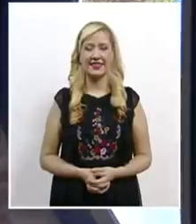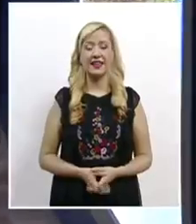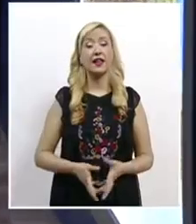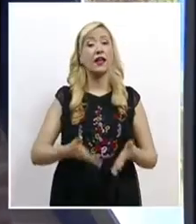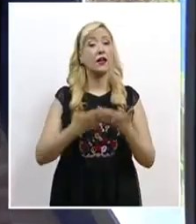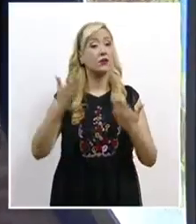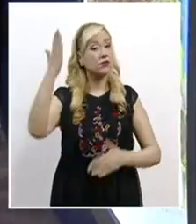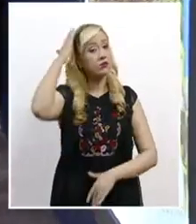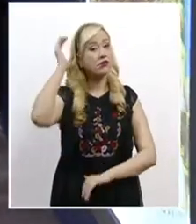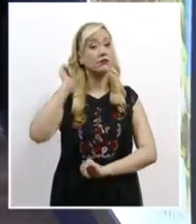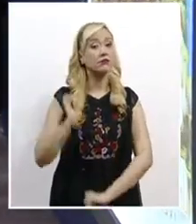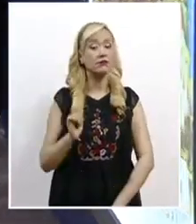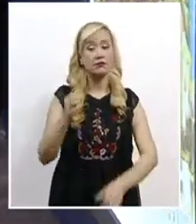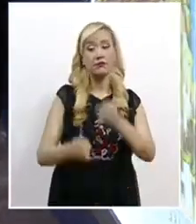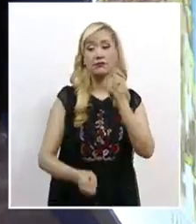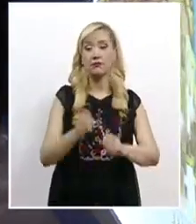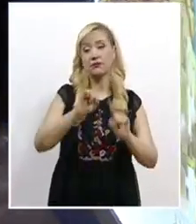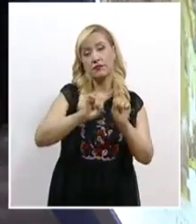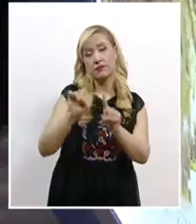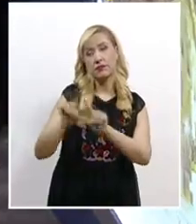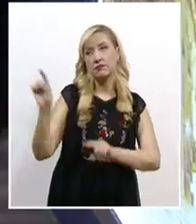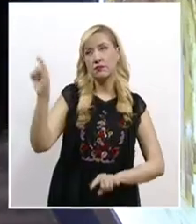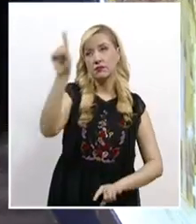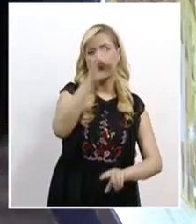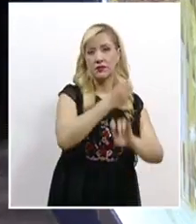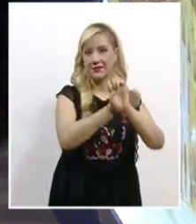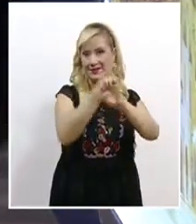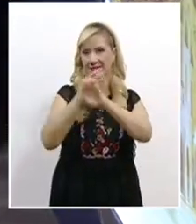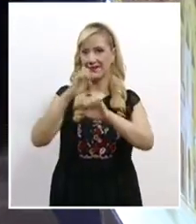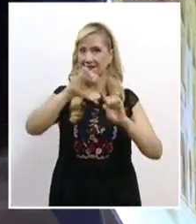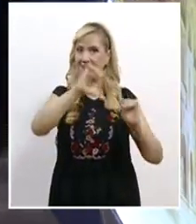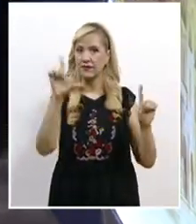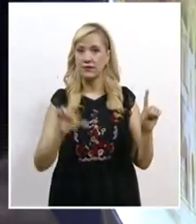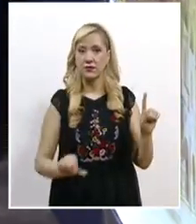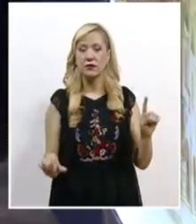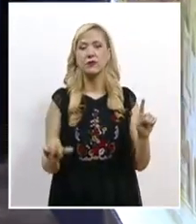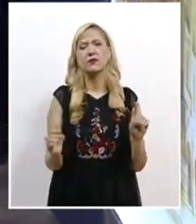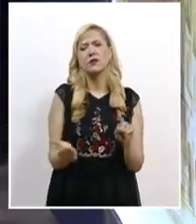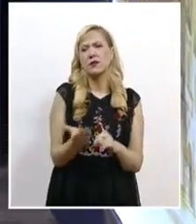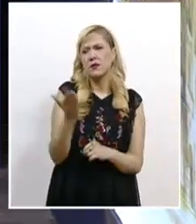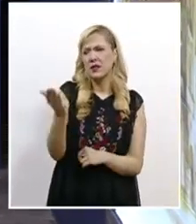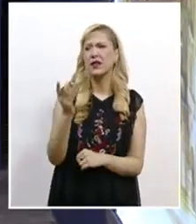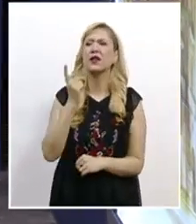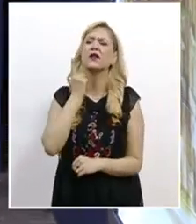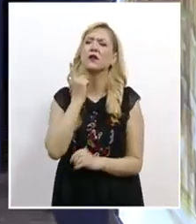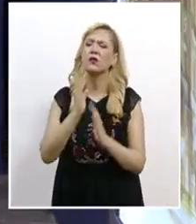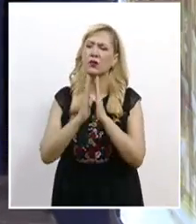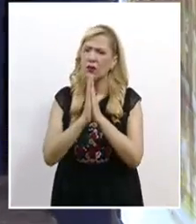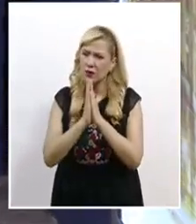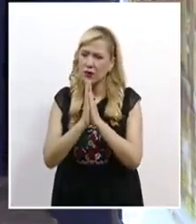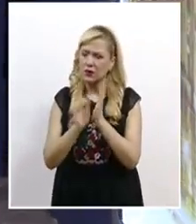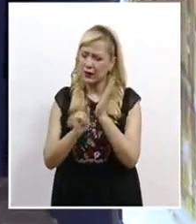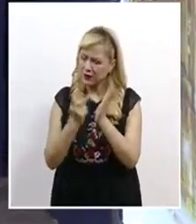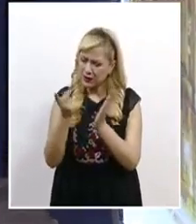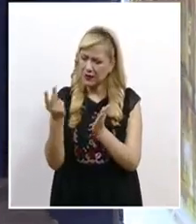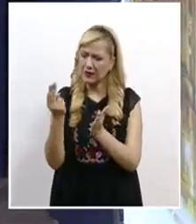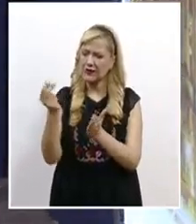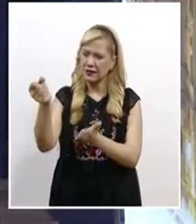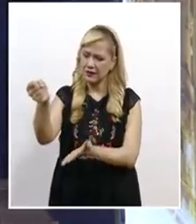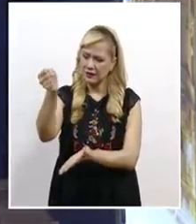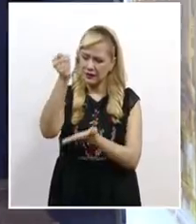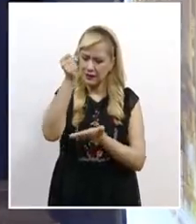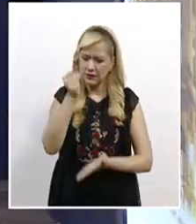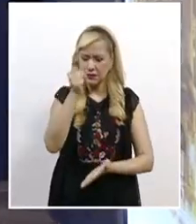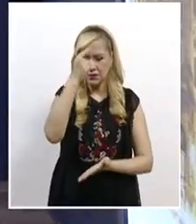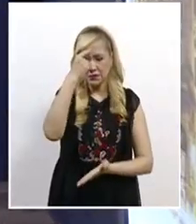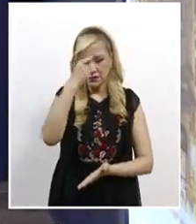Y titulares de poderes judiciales de distintas entidades del país pidieron a diputados que se les asignen los recursos necesarios para implementar